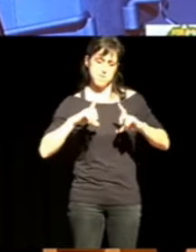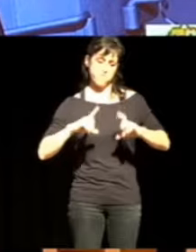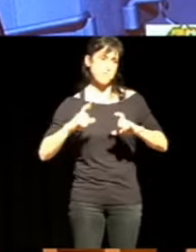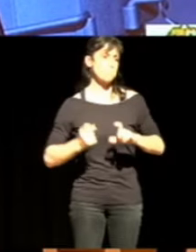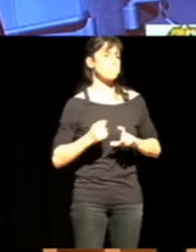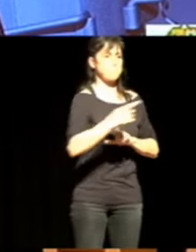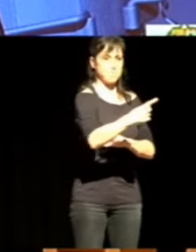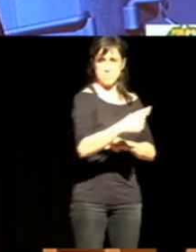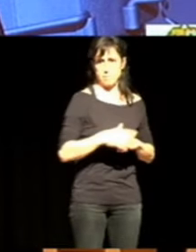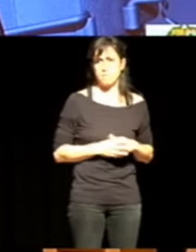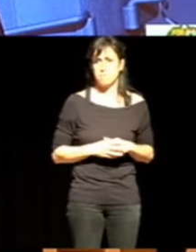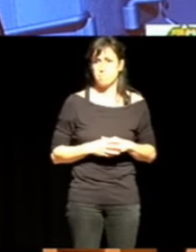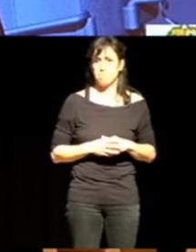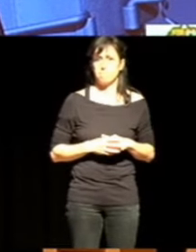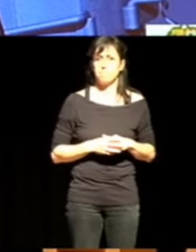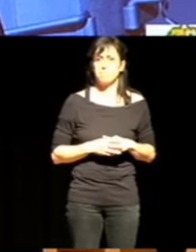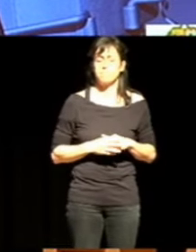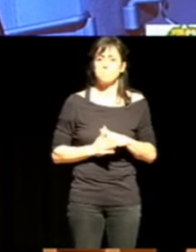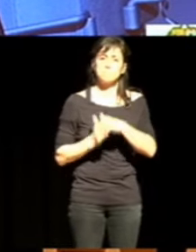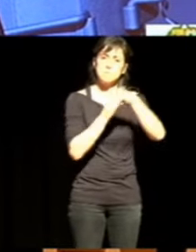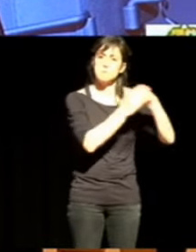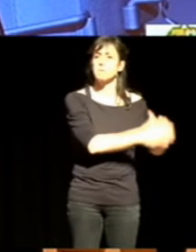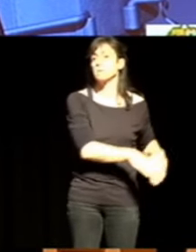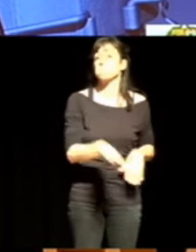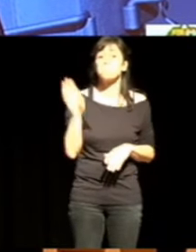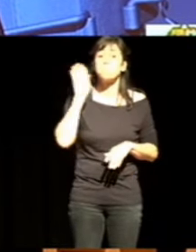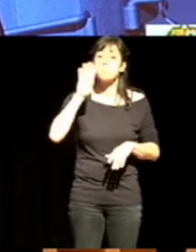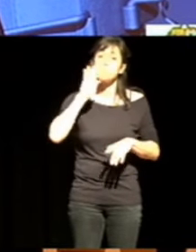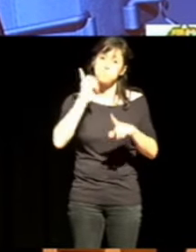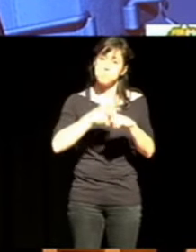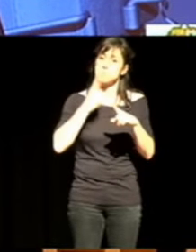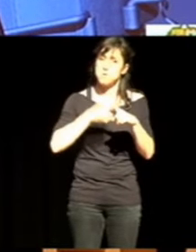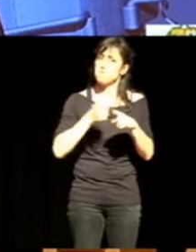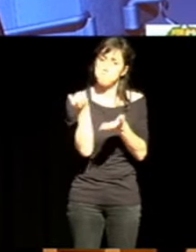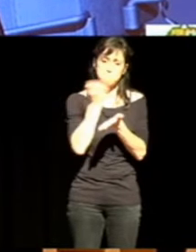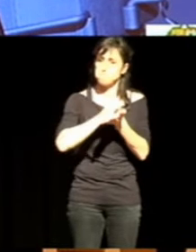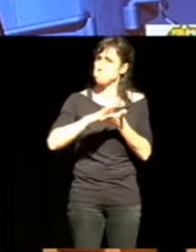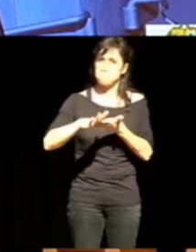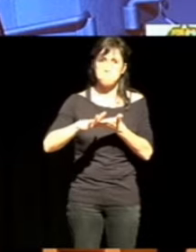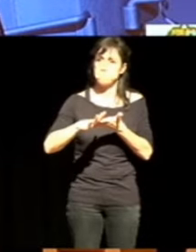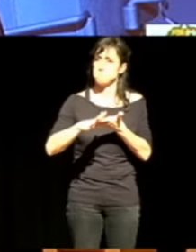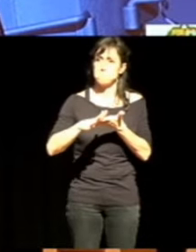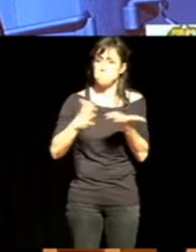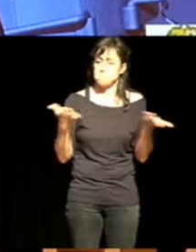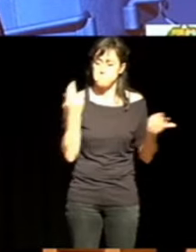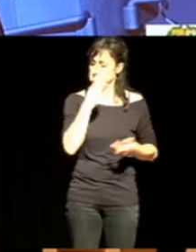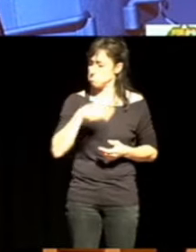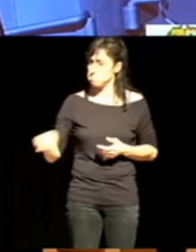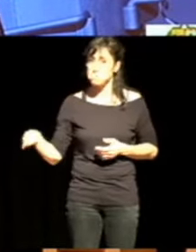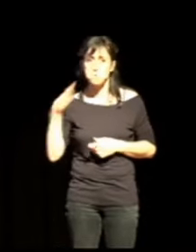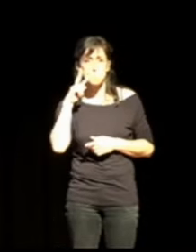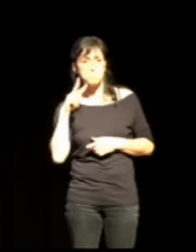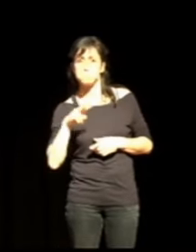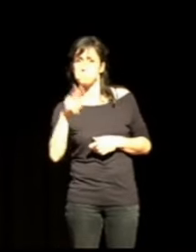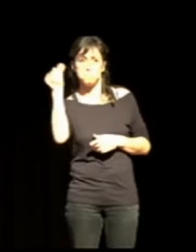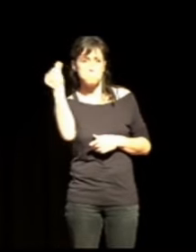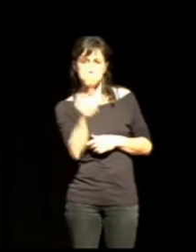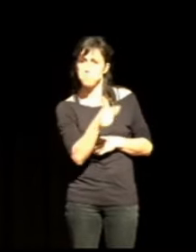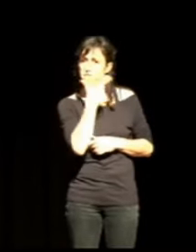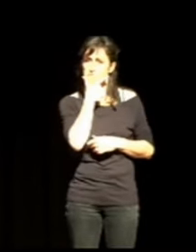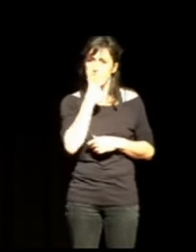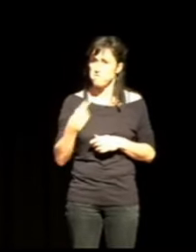Por otra parte, hay pornografía gratuita que la ven los niños desde